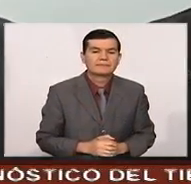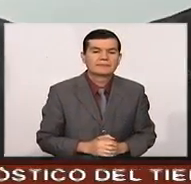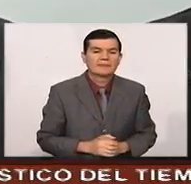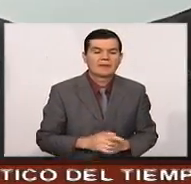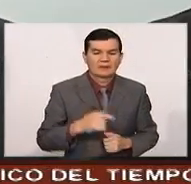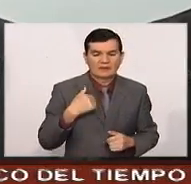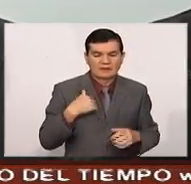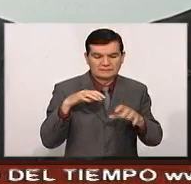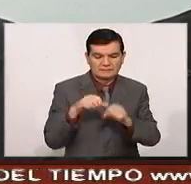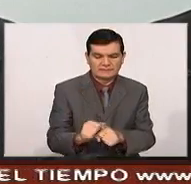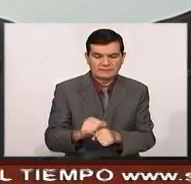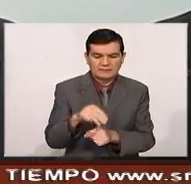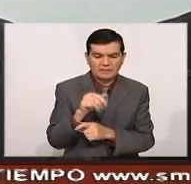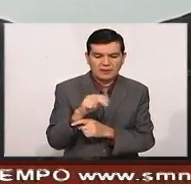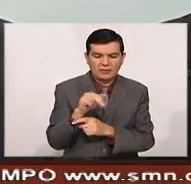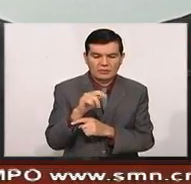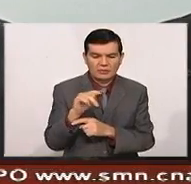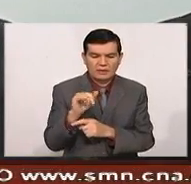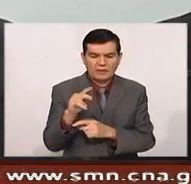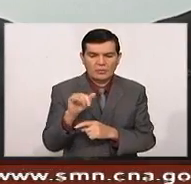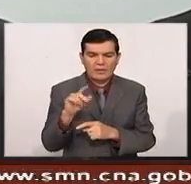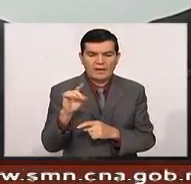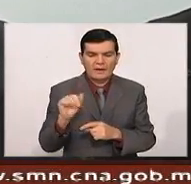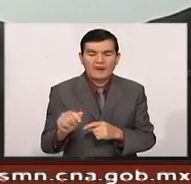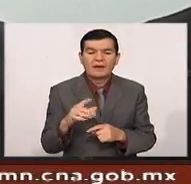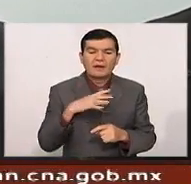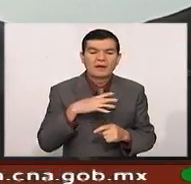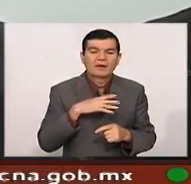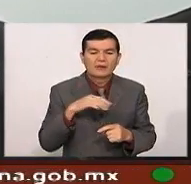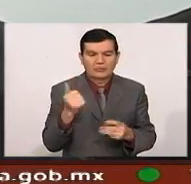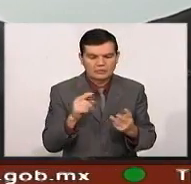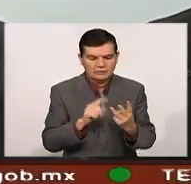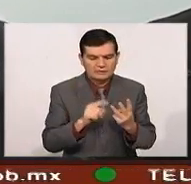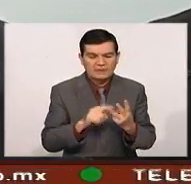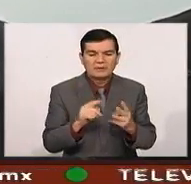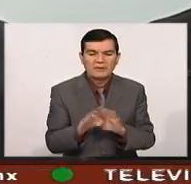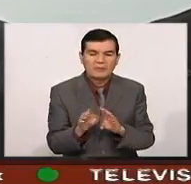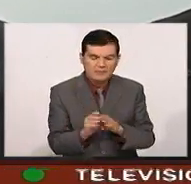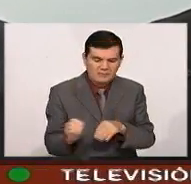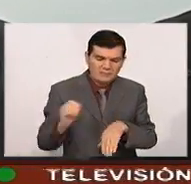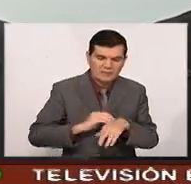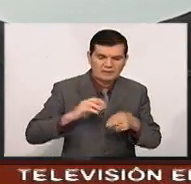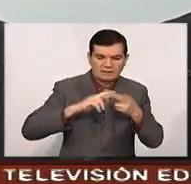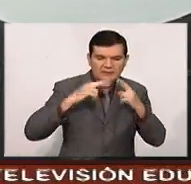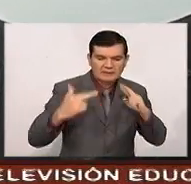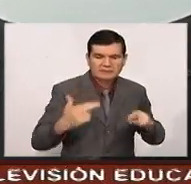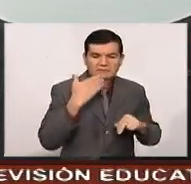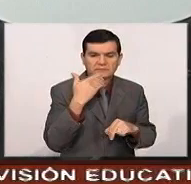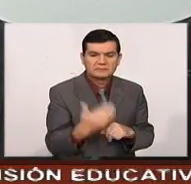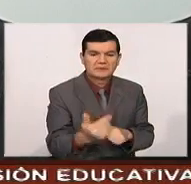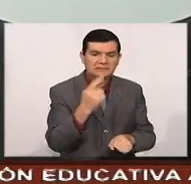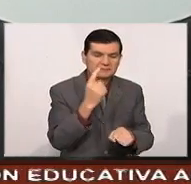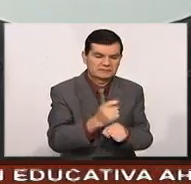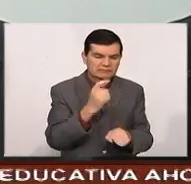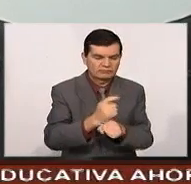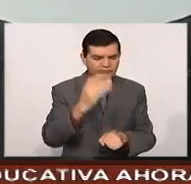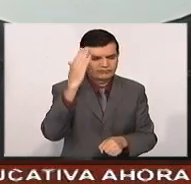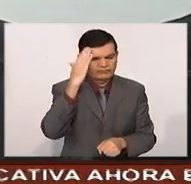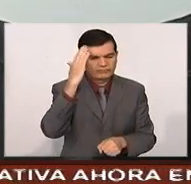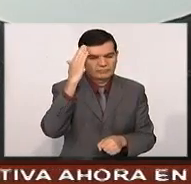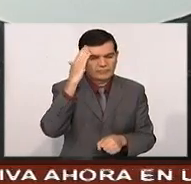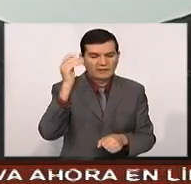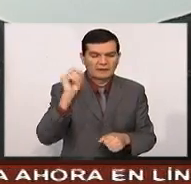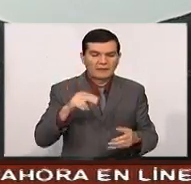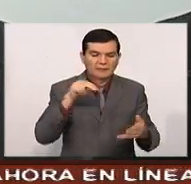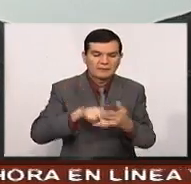Por lo que hace a la detención de Mauro Taboada Salgado, sería otro de los directamente relacionados, el principal involucrado, en